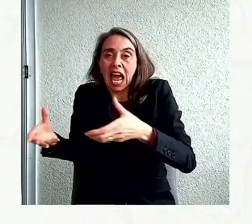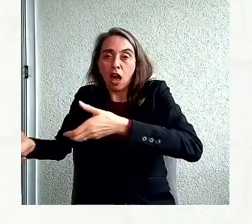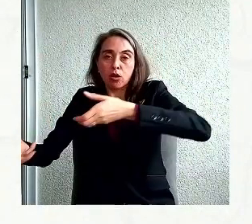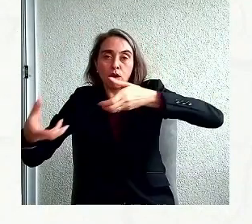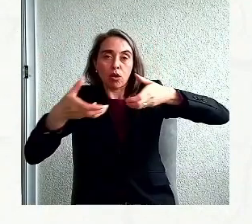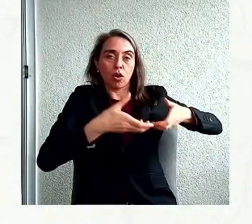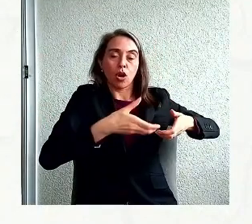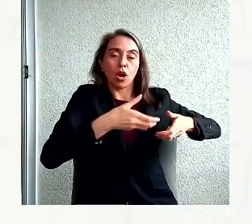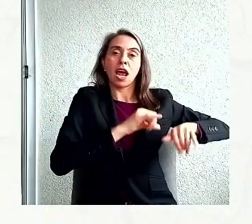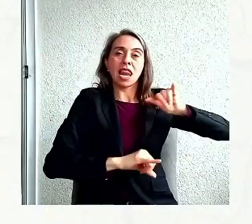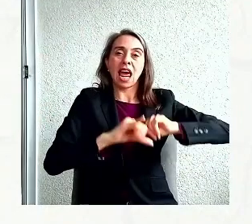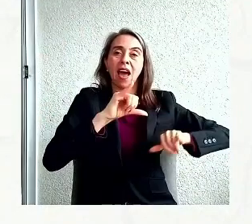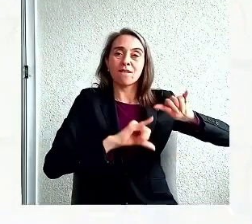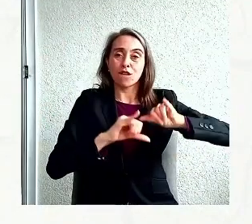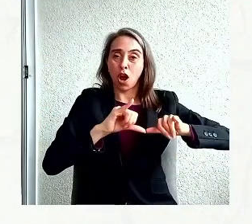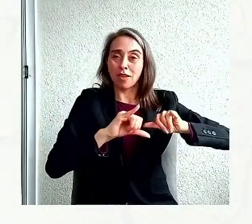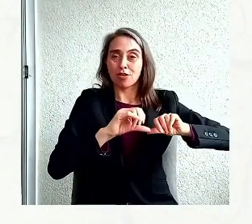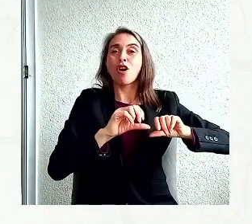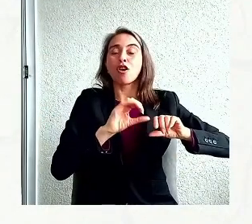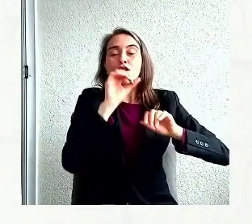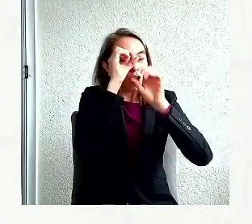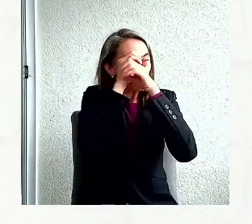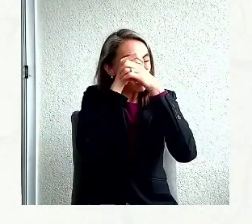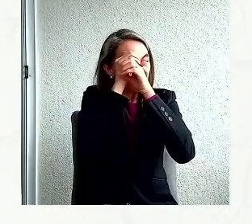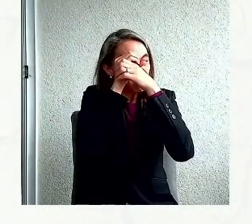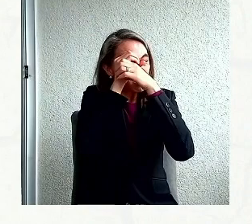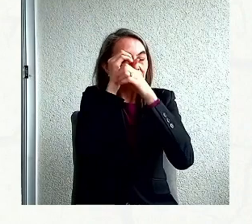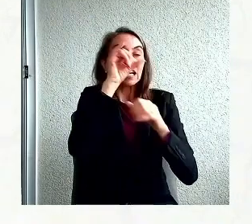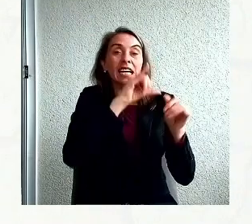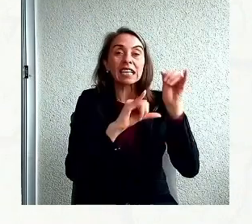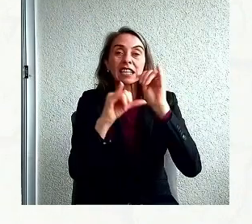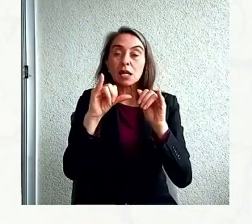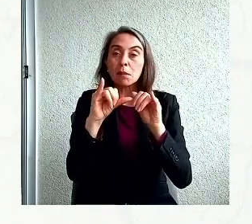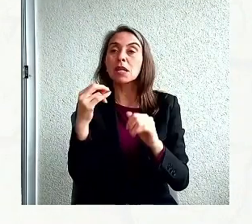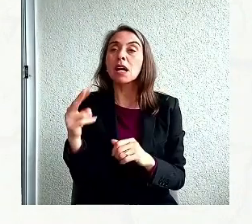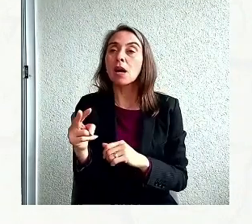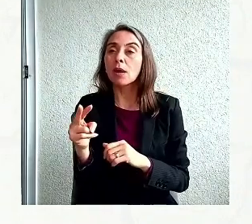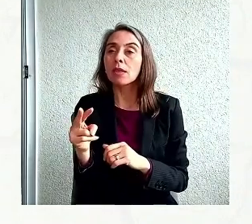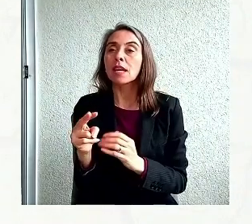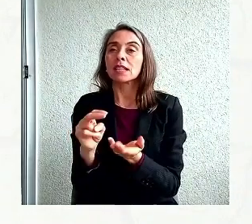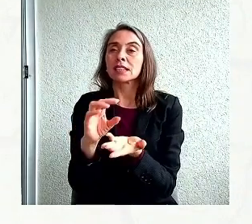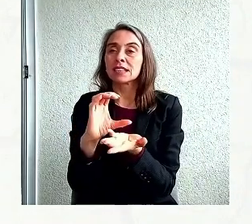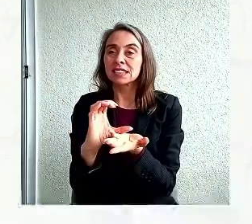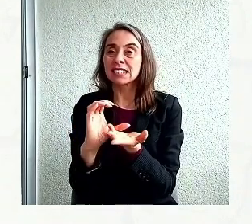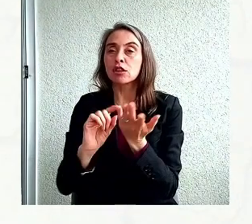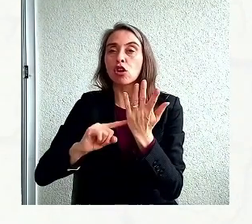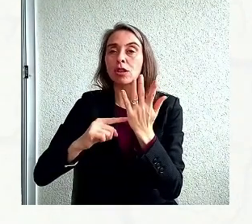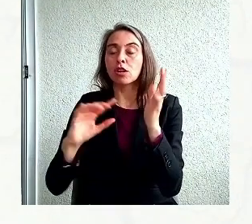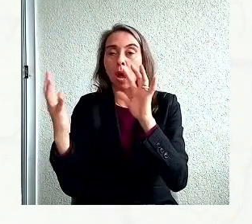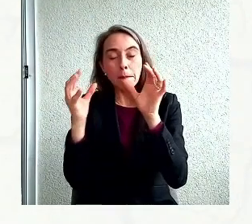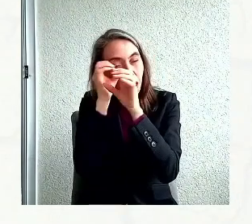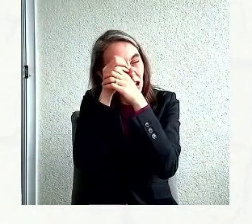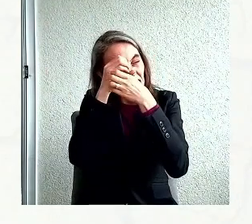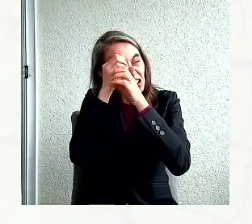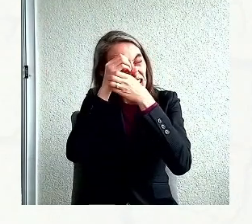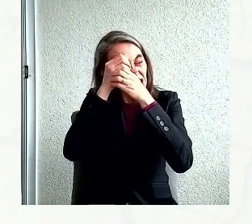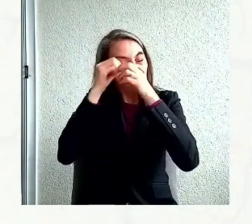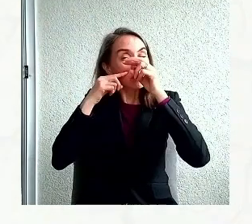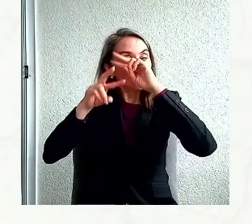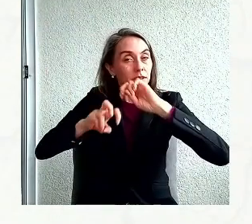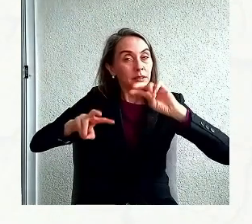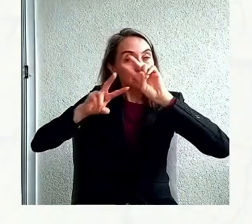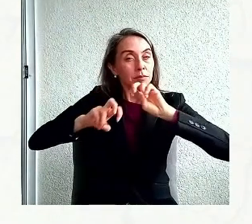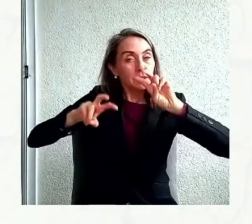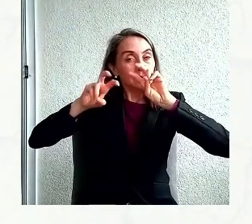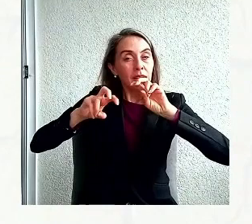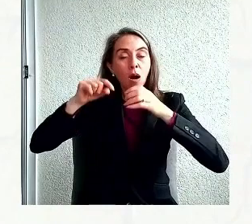para hacer posteriormente la especiación química de estos compuestos. Bueno, yo quiero acá justamente presentar un caso que es la evaluación del